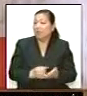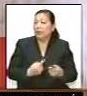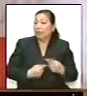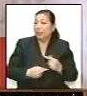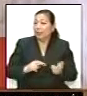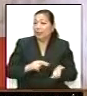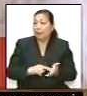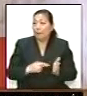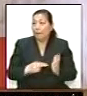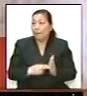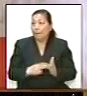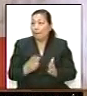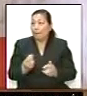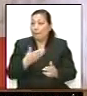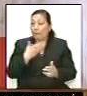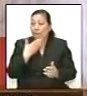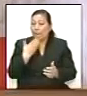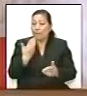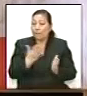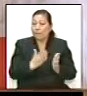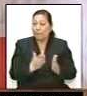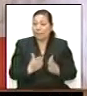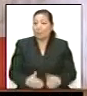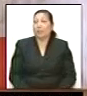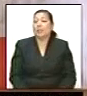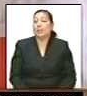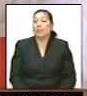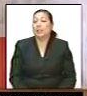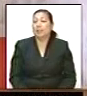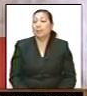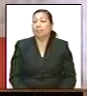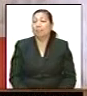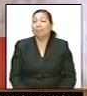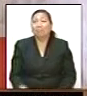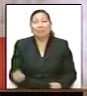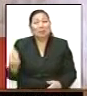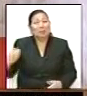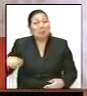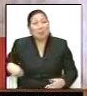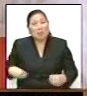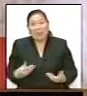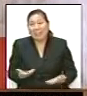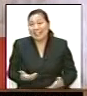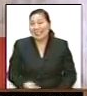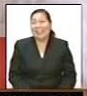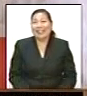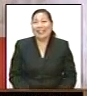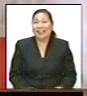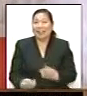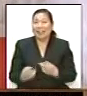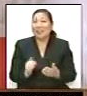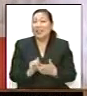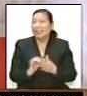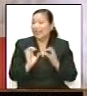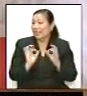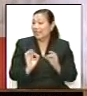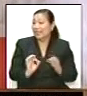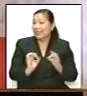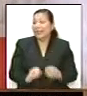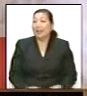no solamente una mejor coordinación sino un ahorro en nuestros recursos que siempre